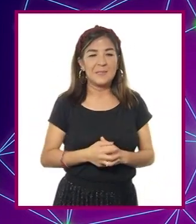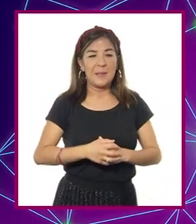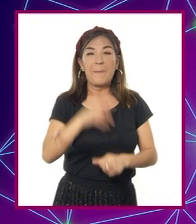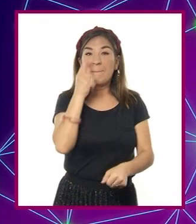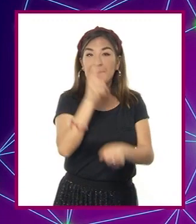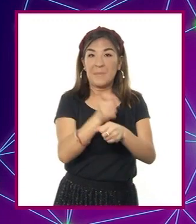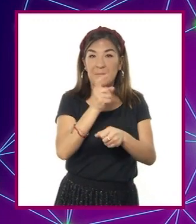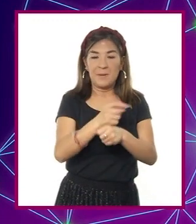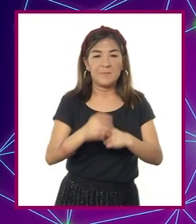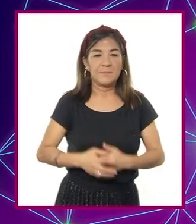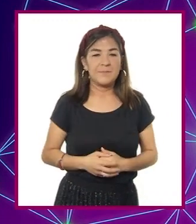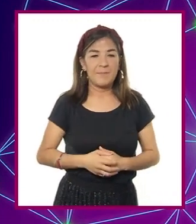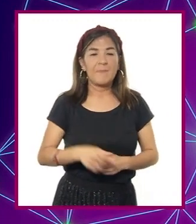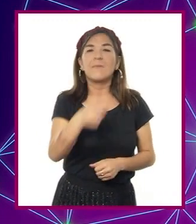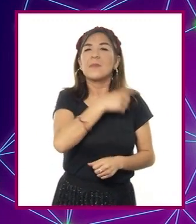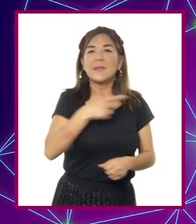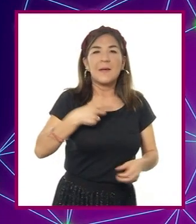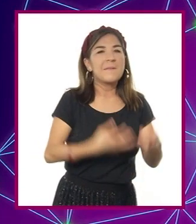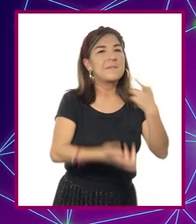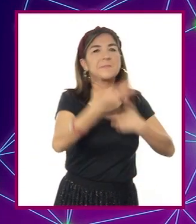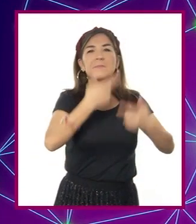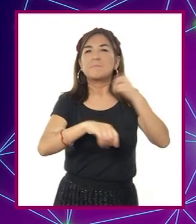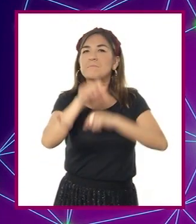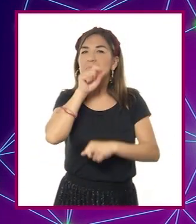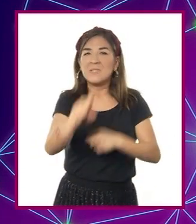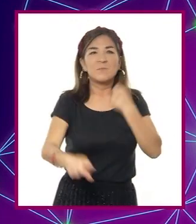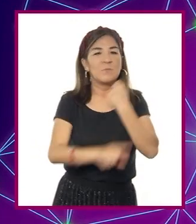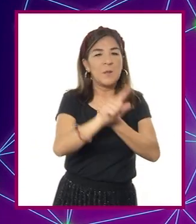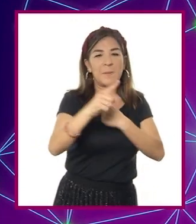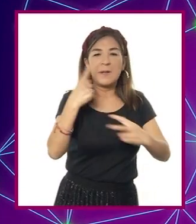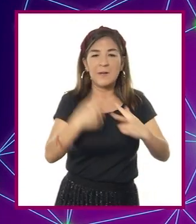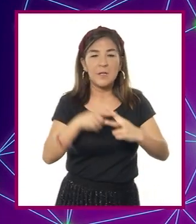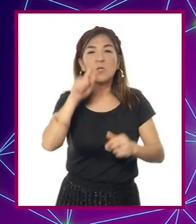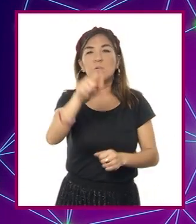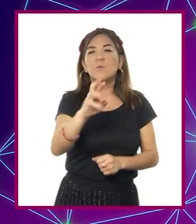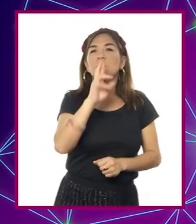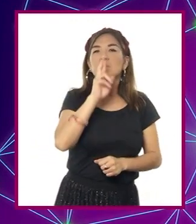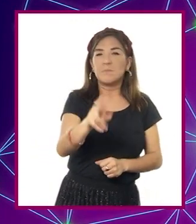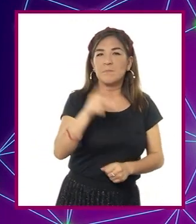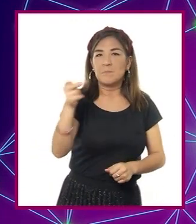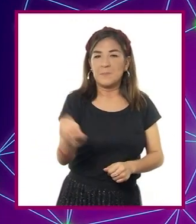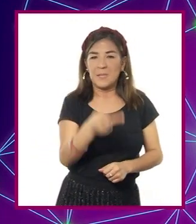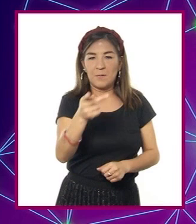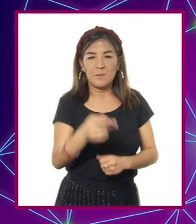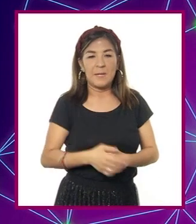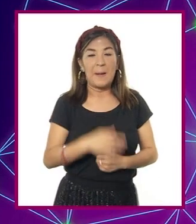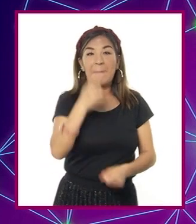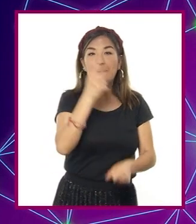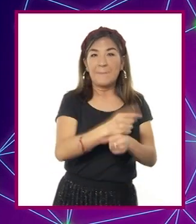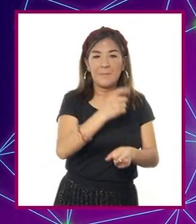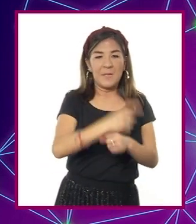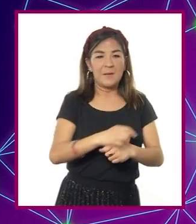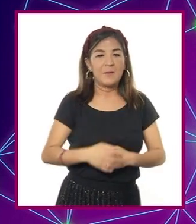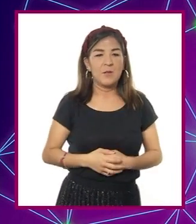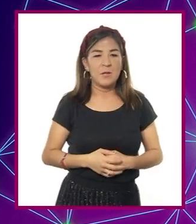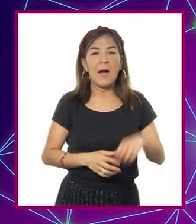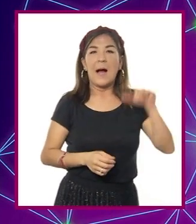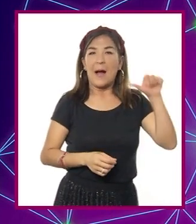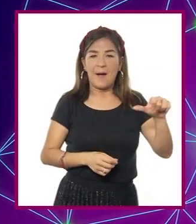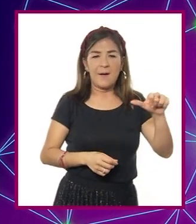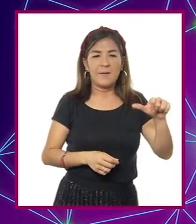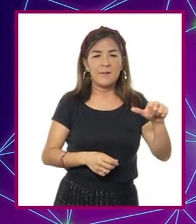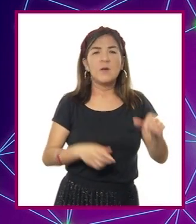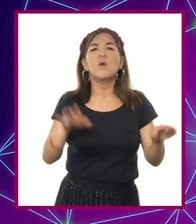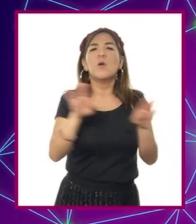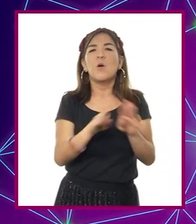1. Retomen el mismo problema y contesten las siguientes preguntas. A. ¿Cómo varía el volumen